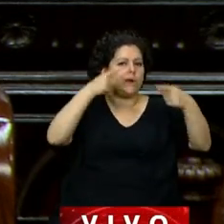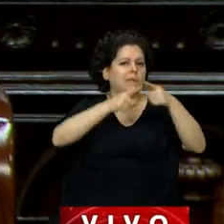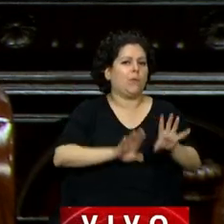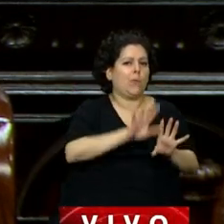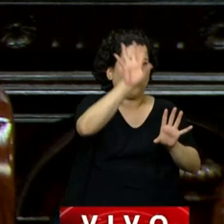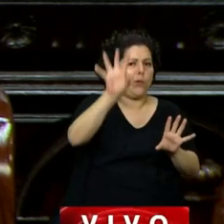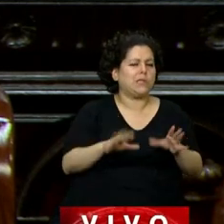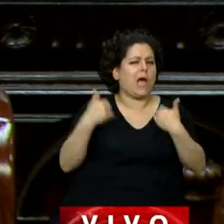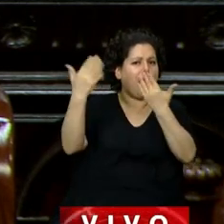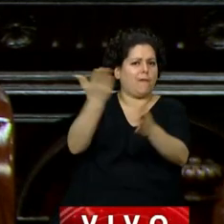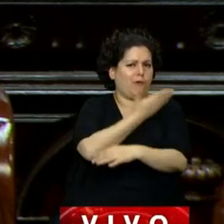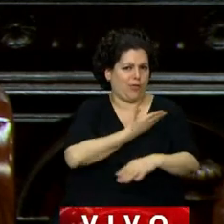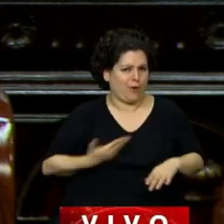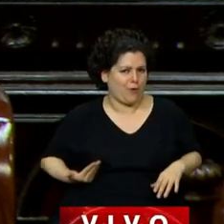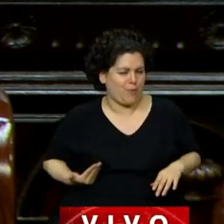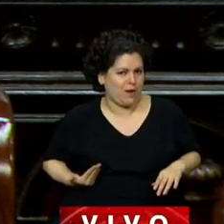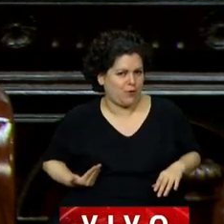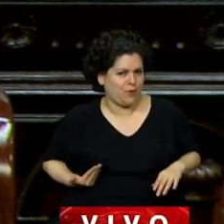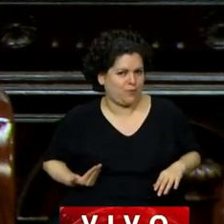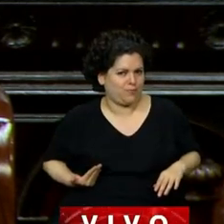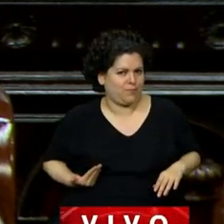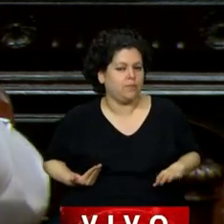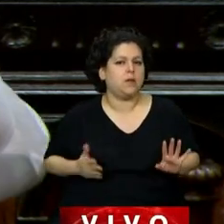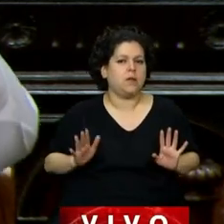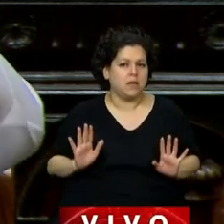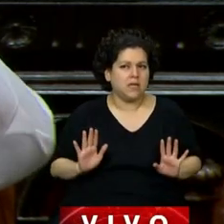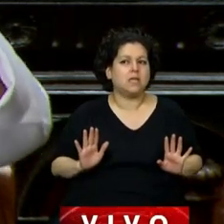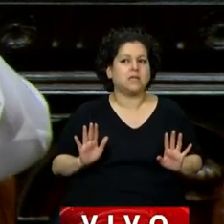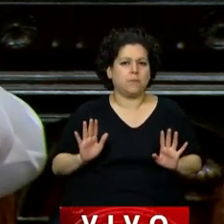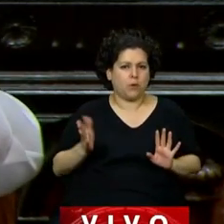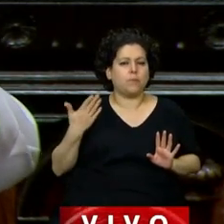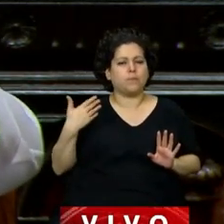que gobernaba el oficialismo de turno.